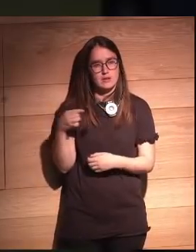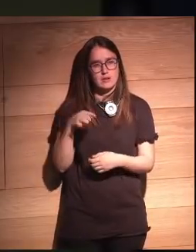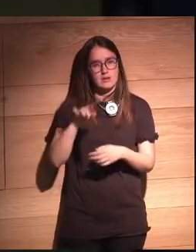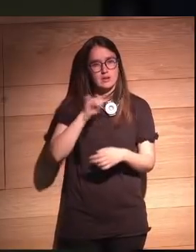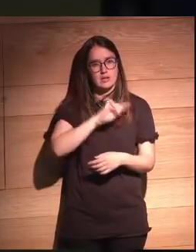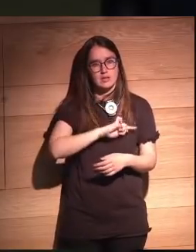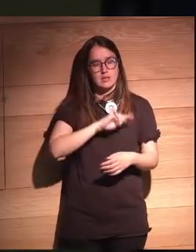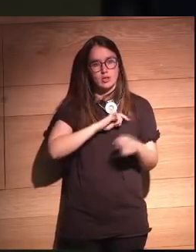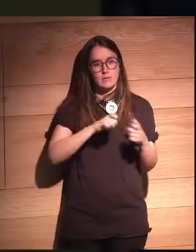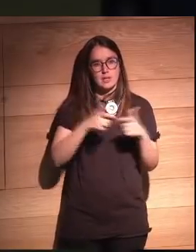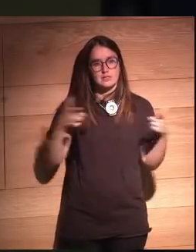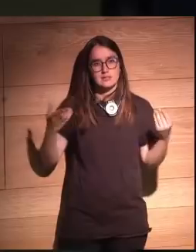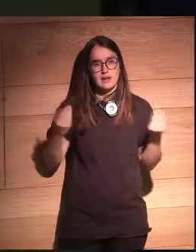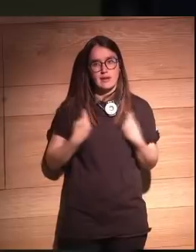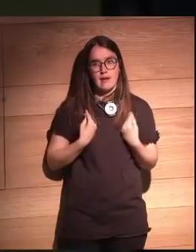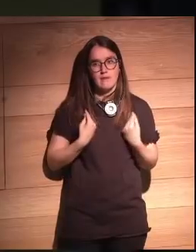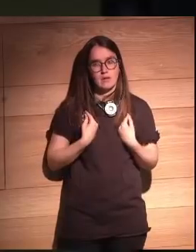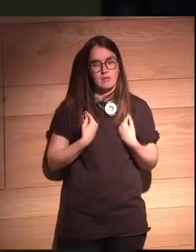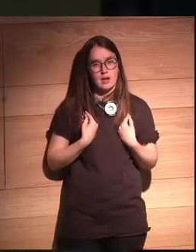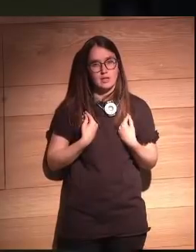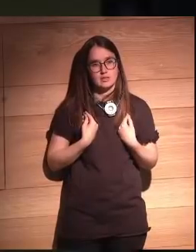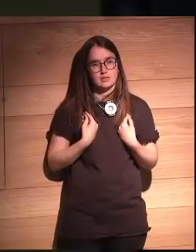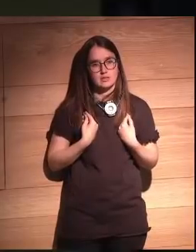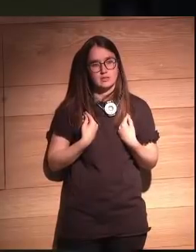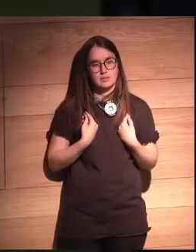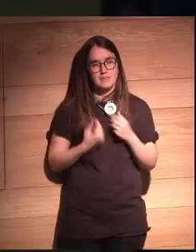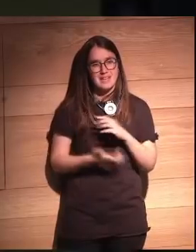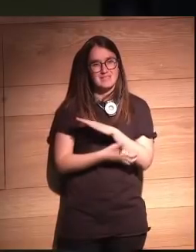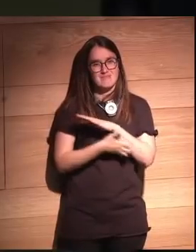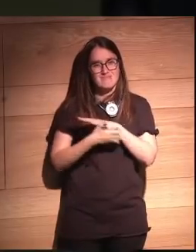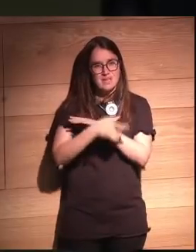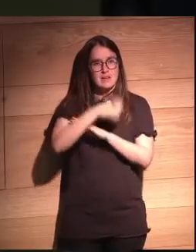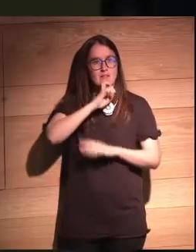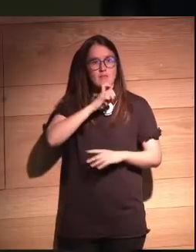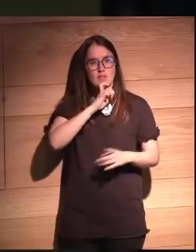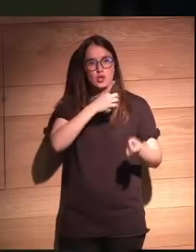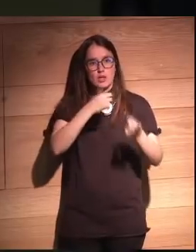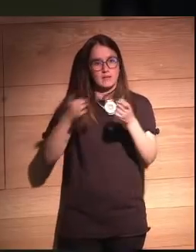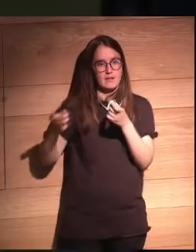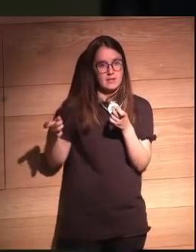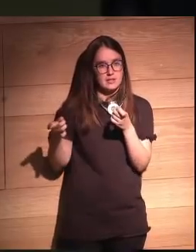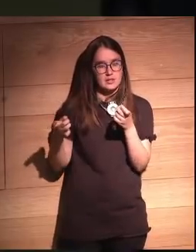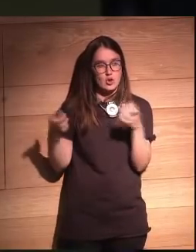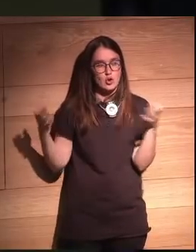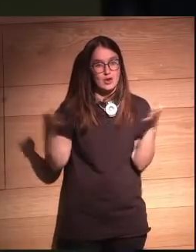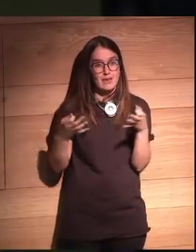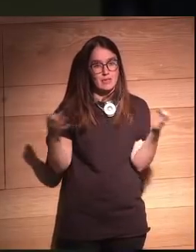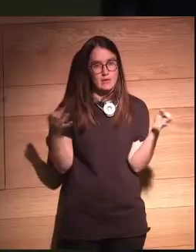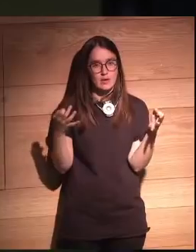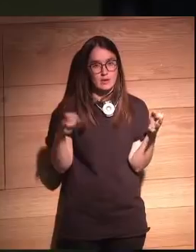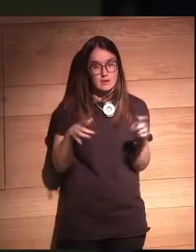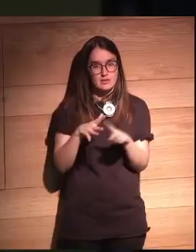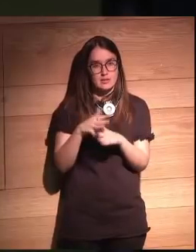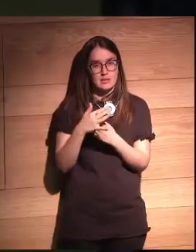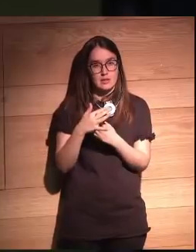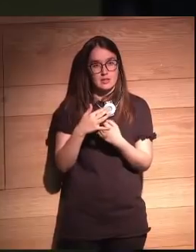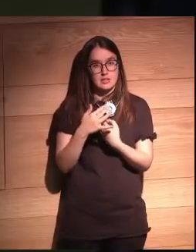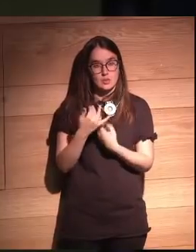más amplio de que la vida es mucho más precaria y difícil de lo que necesita ser, de lo que tiene que ser. Y en este